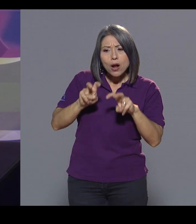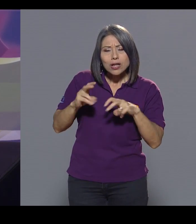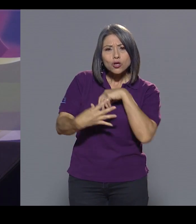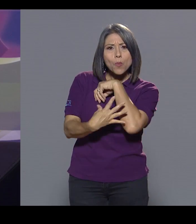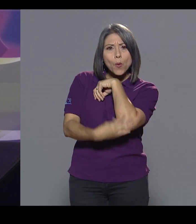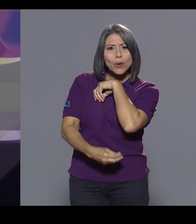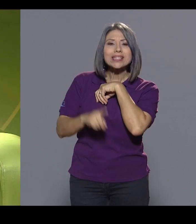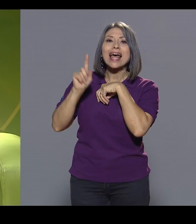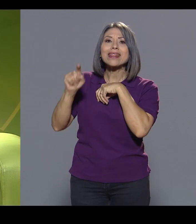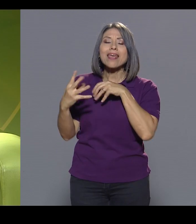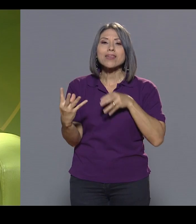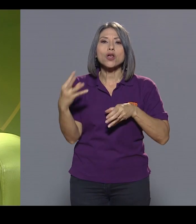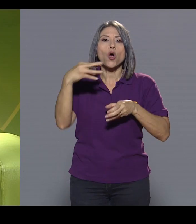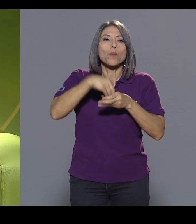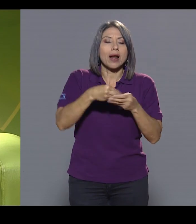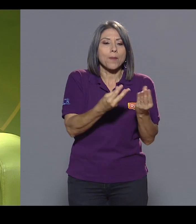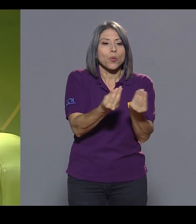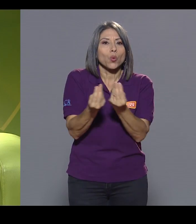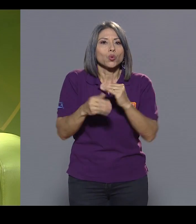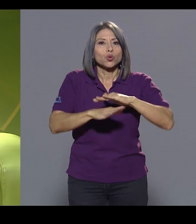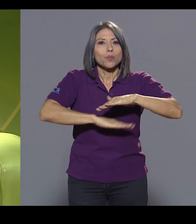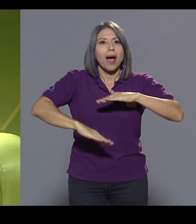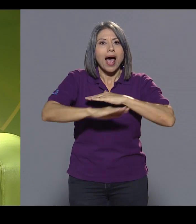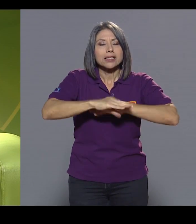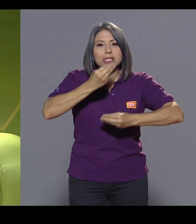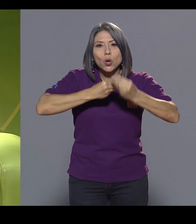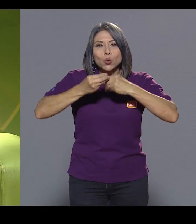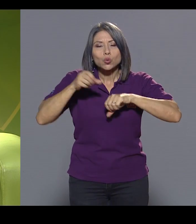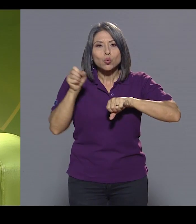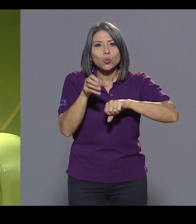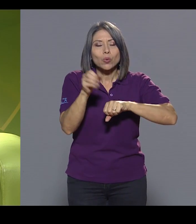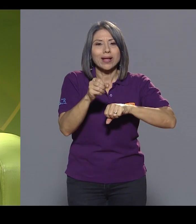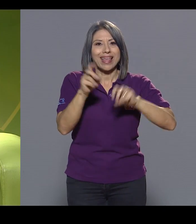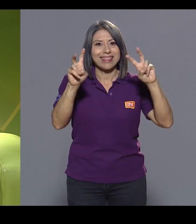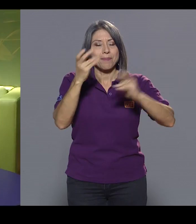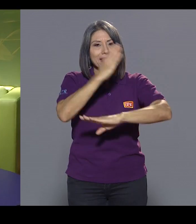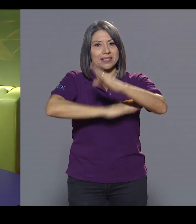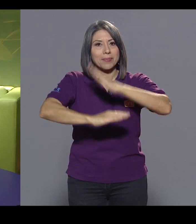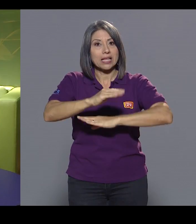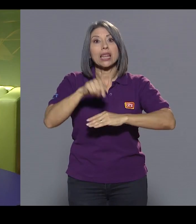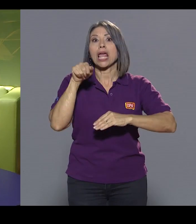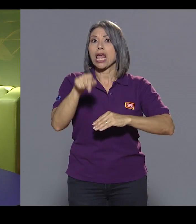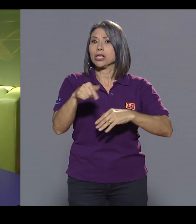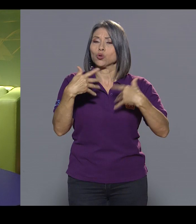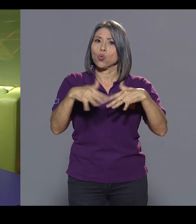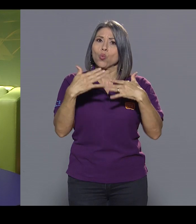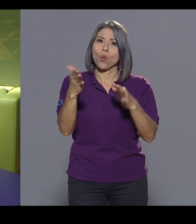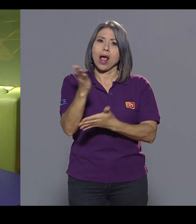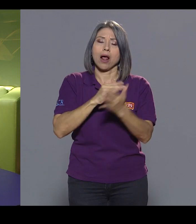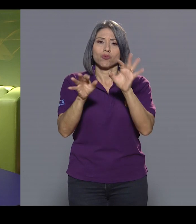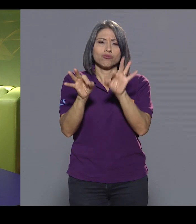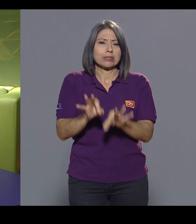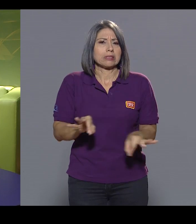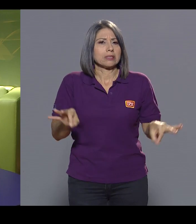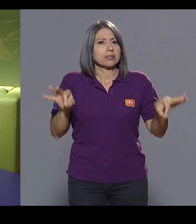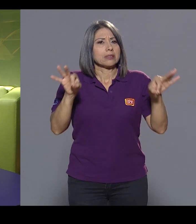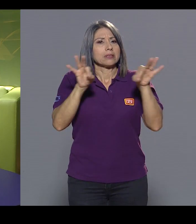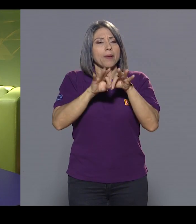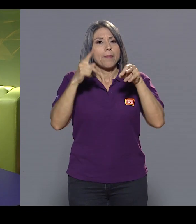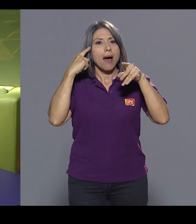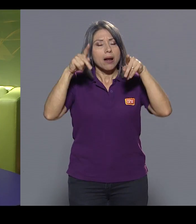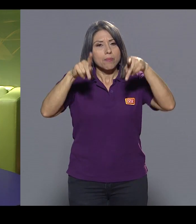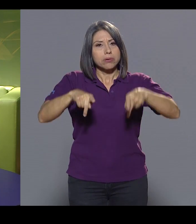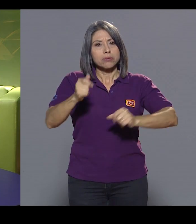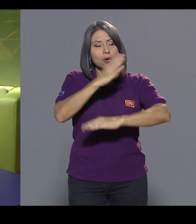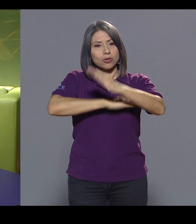en discapacidad. Eso fue un hito importantísimo para la población con